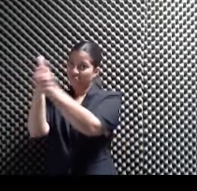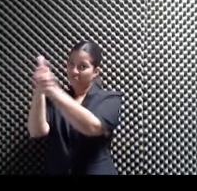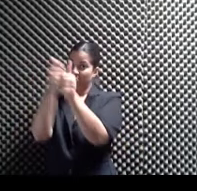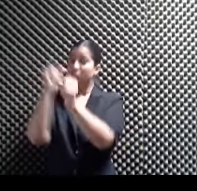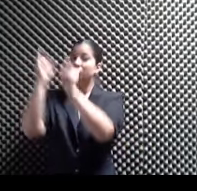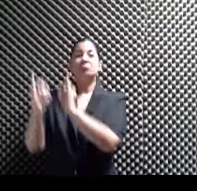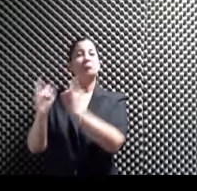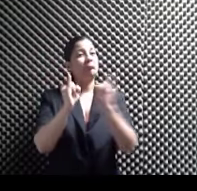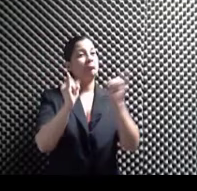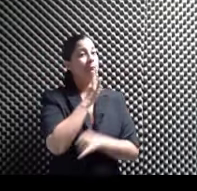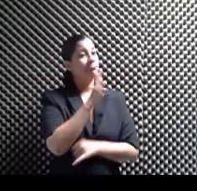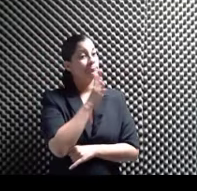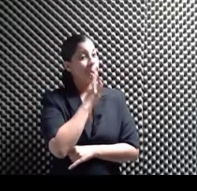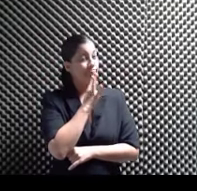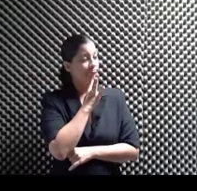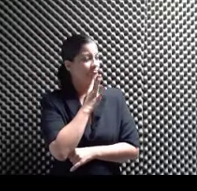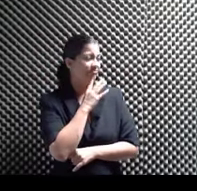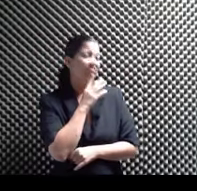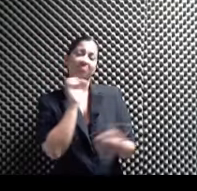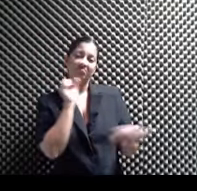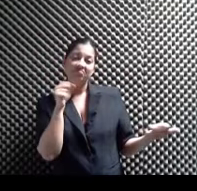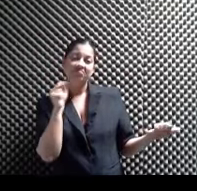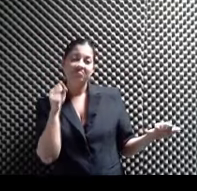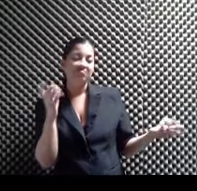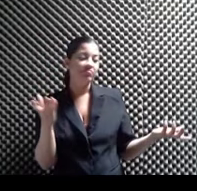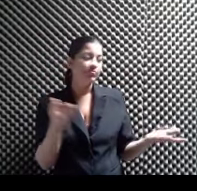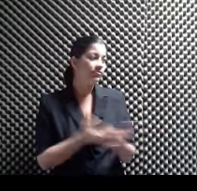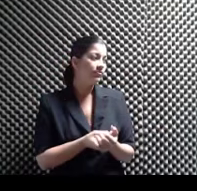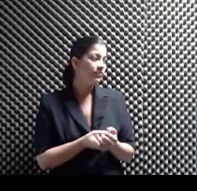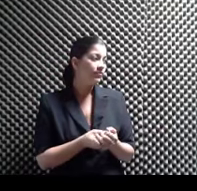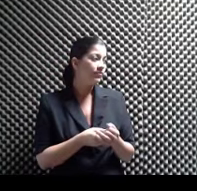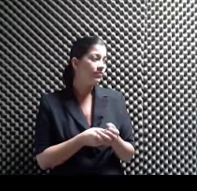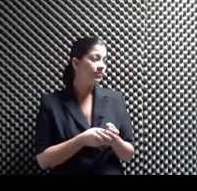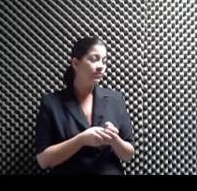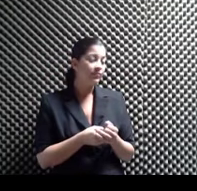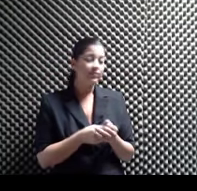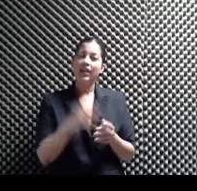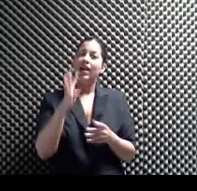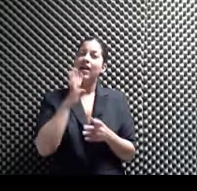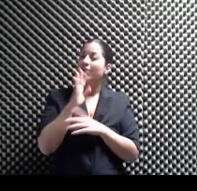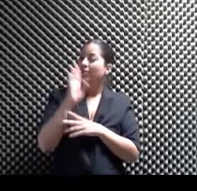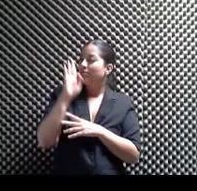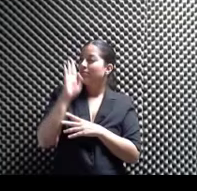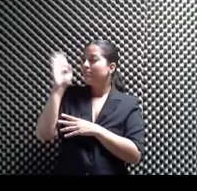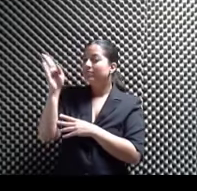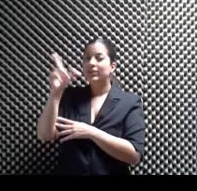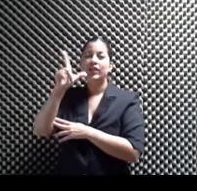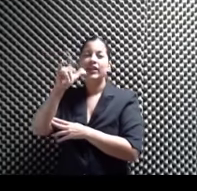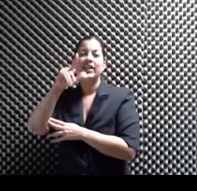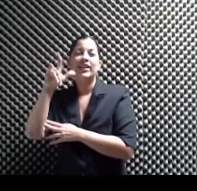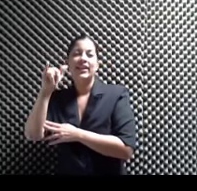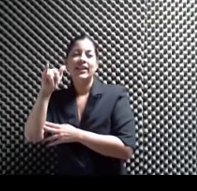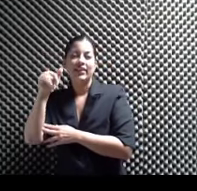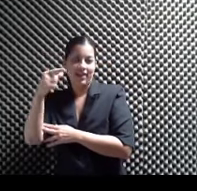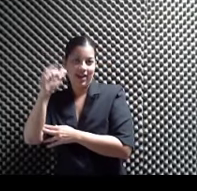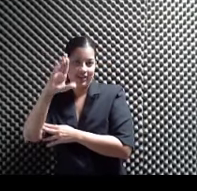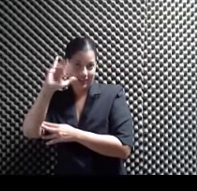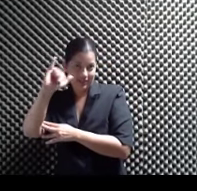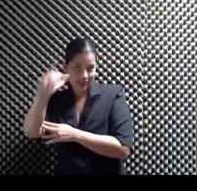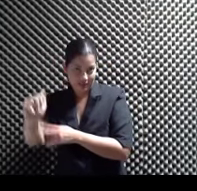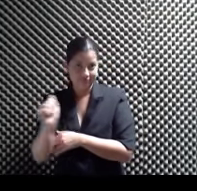De Sí son monólogos Que interactúan con Lili García Ah ok O sea que ella es como el punto de unión Exacto Lili es la que la